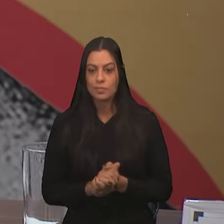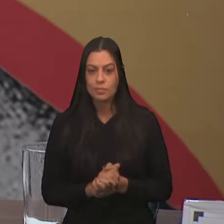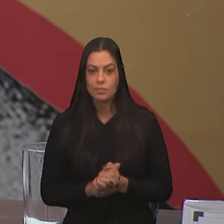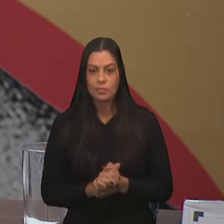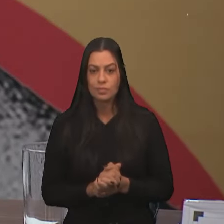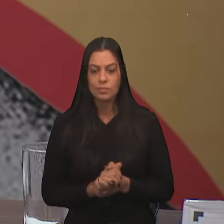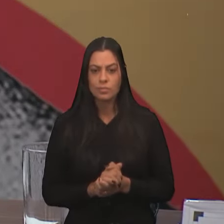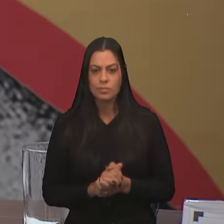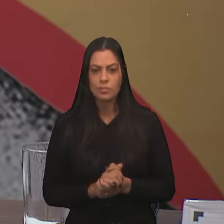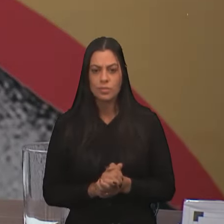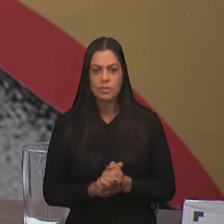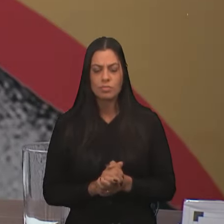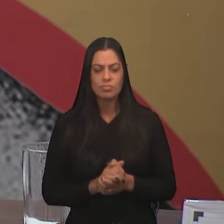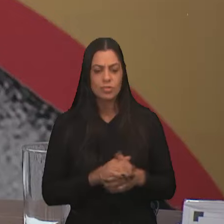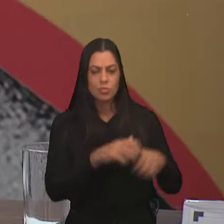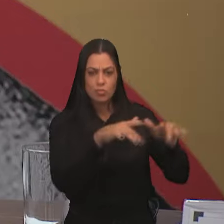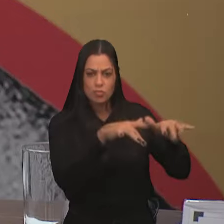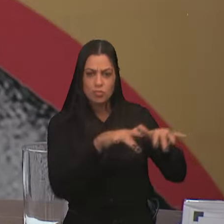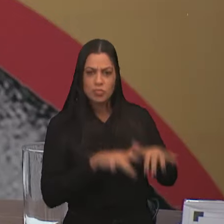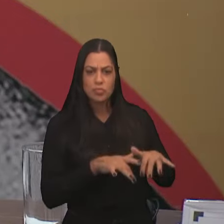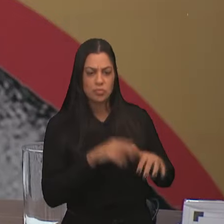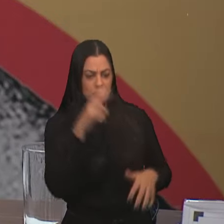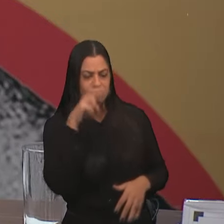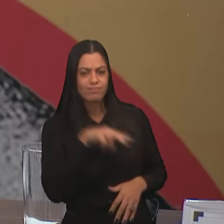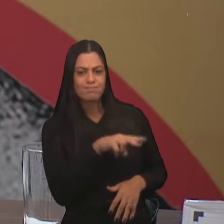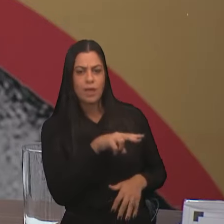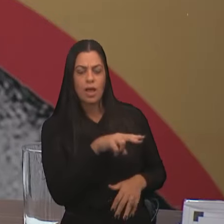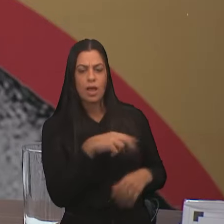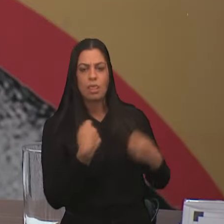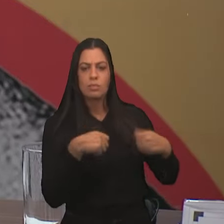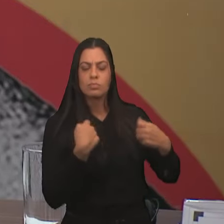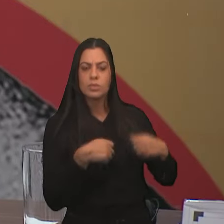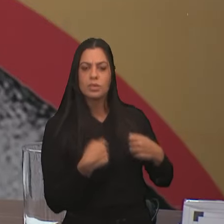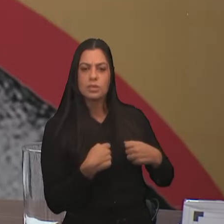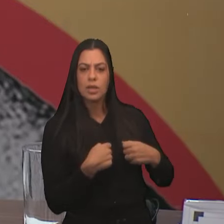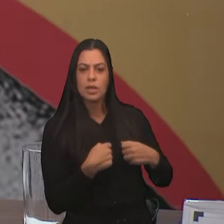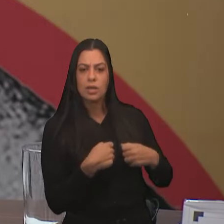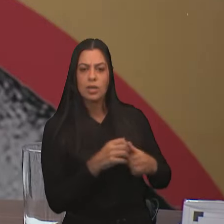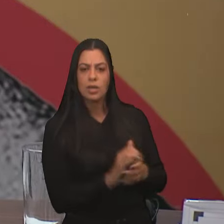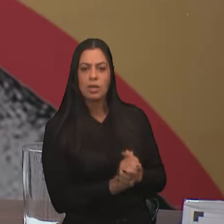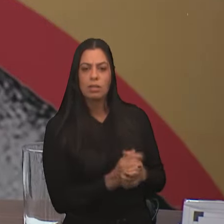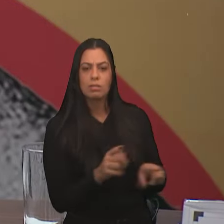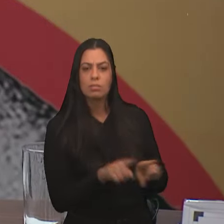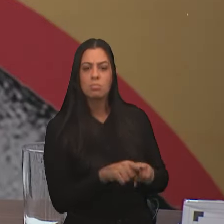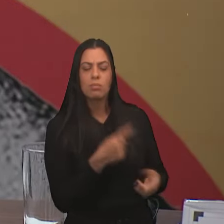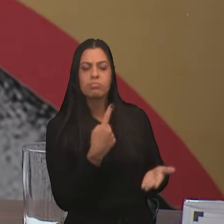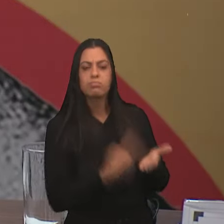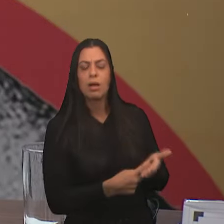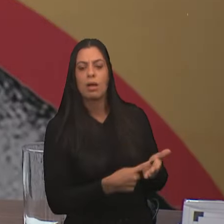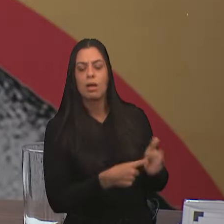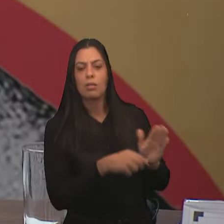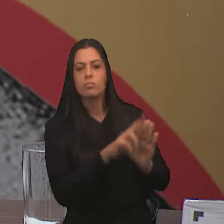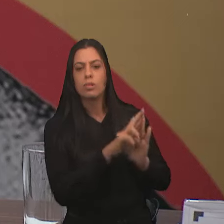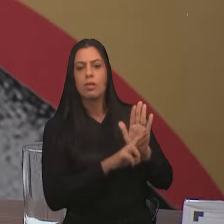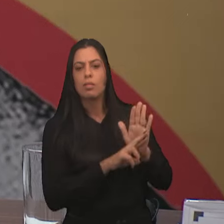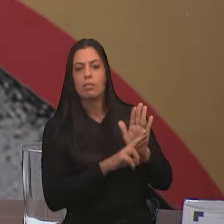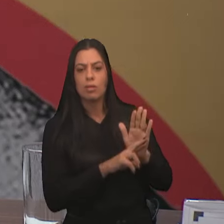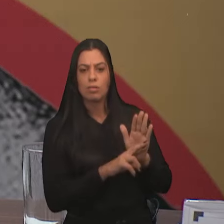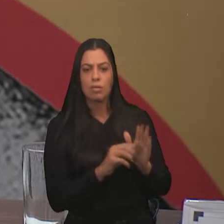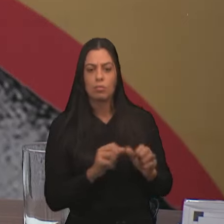Los riesgos acá analizados muestran la necesidad de un marco